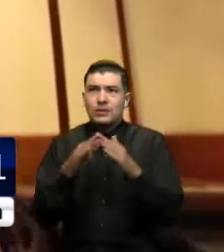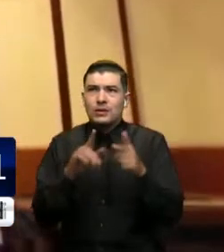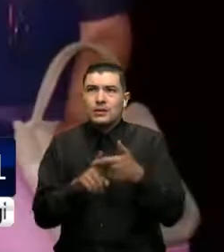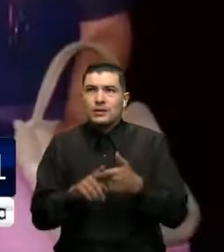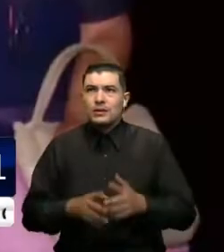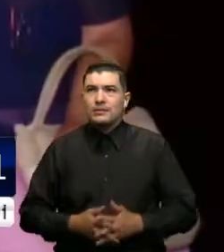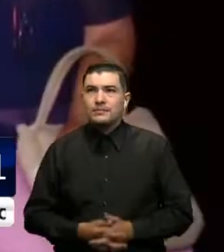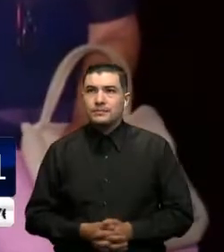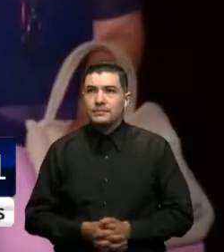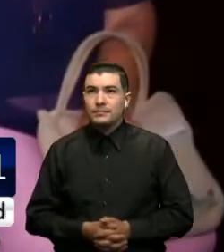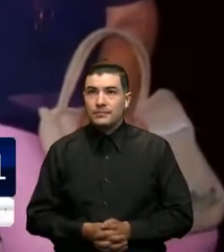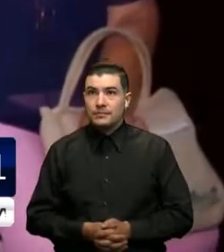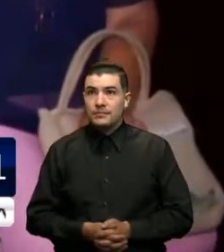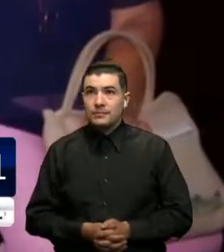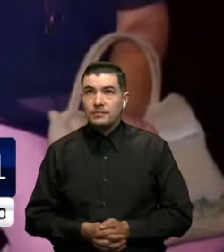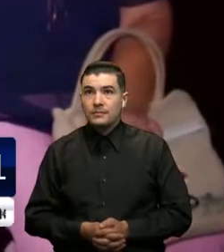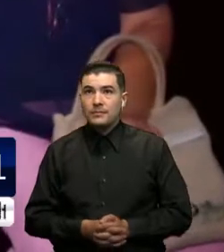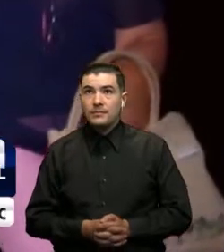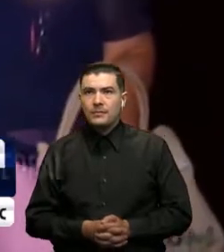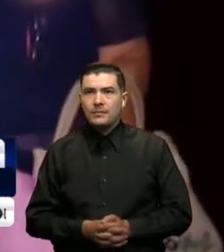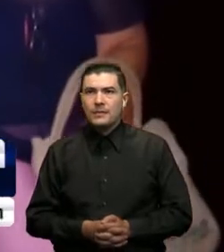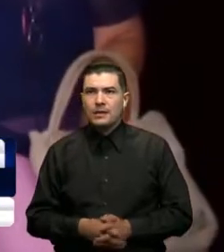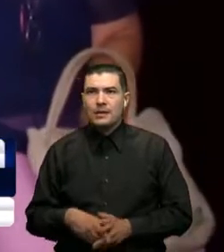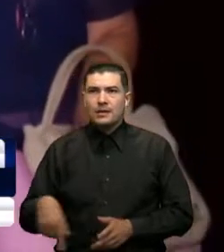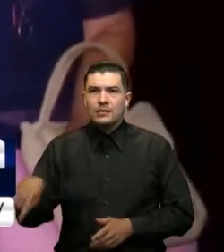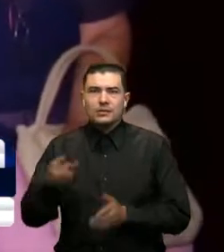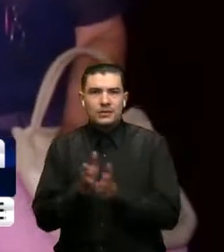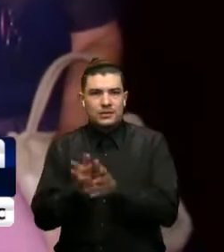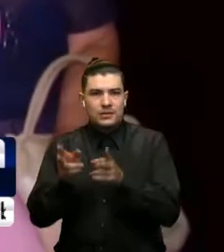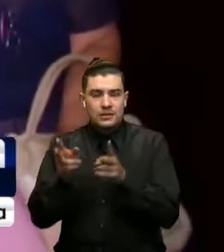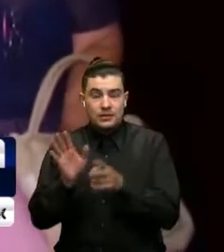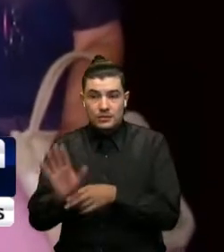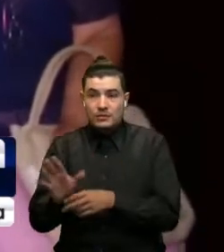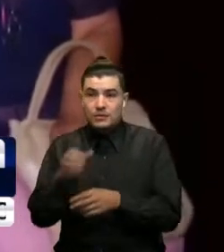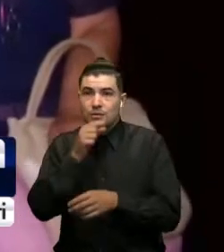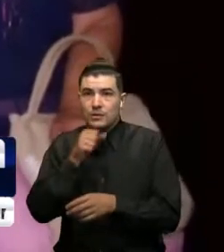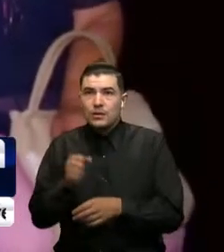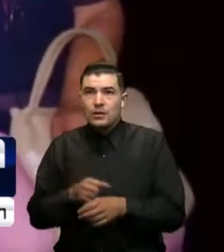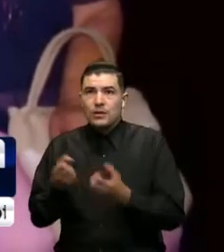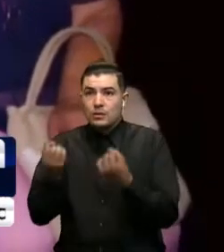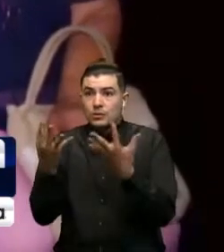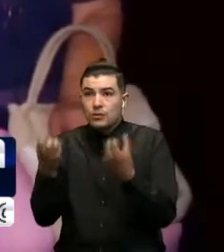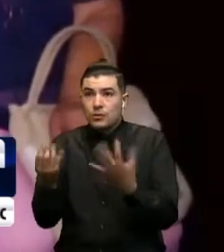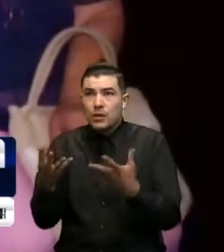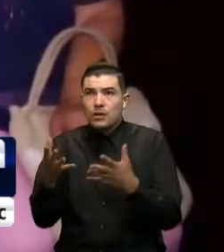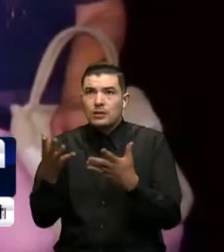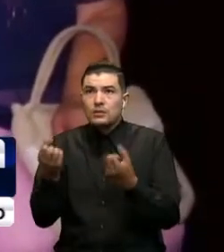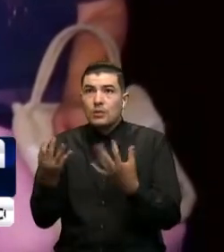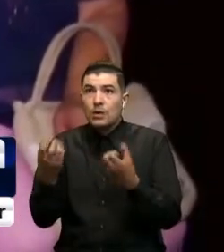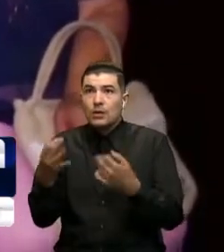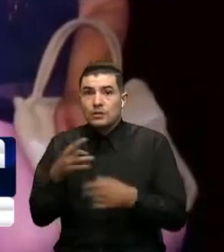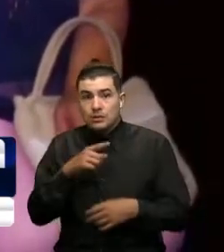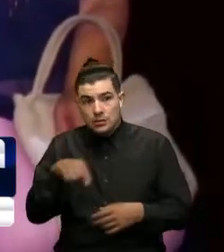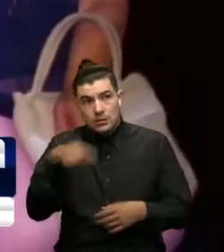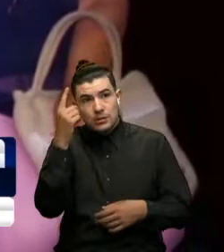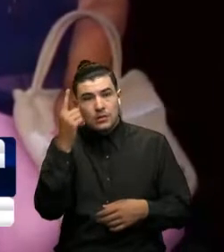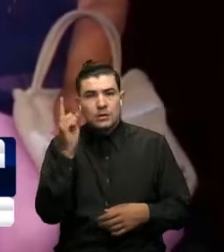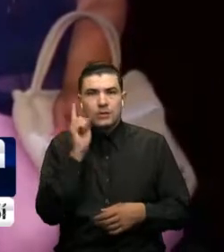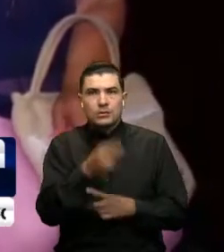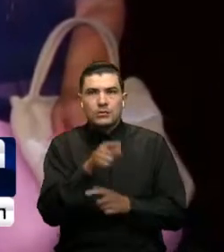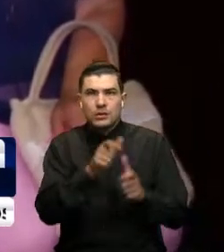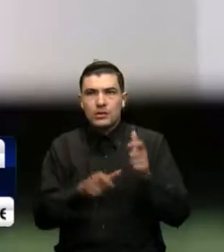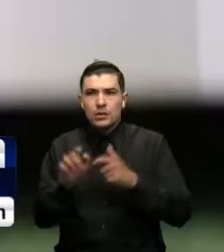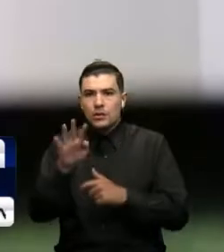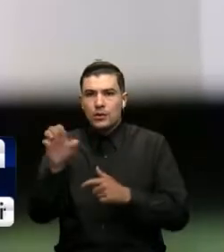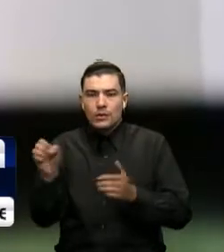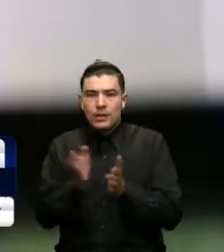y nos enojamos entonaron nos contaron cuánto generamos para arriba ellos eran 90